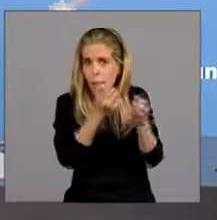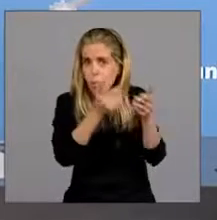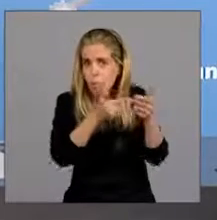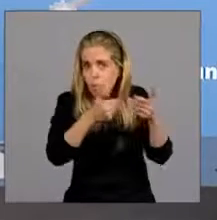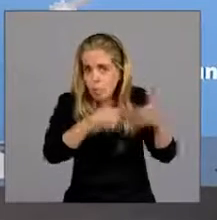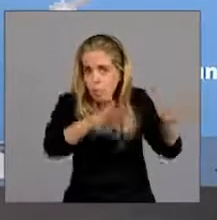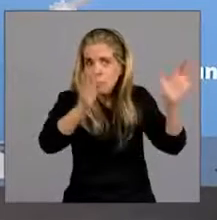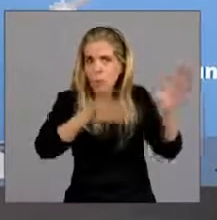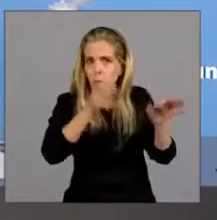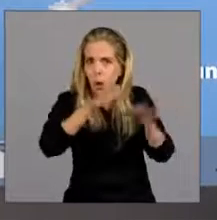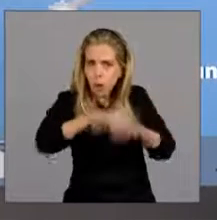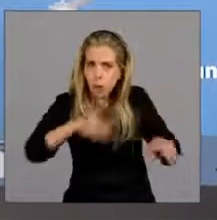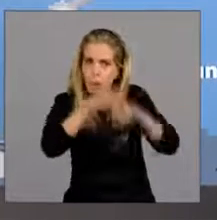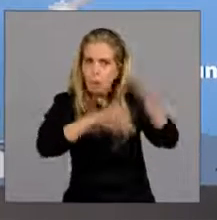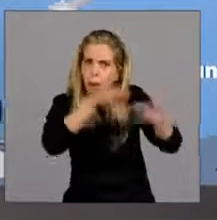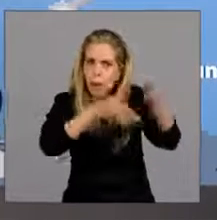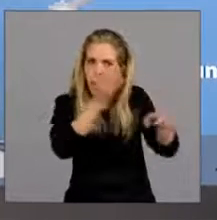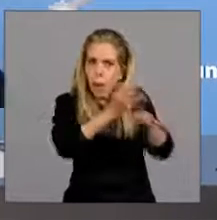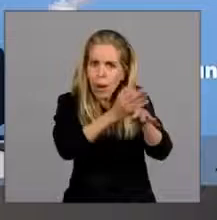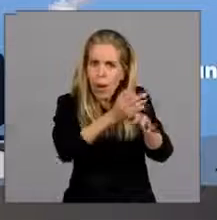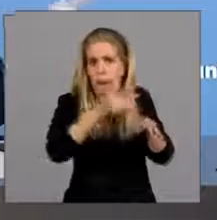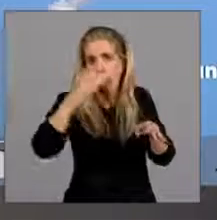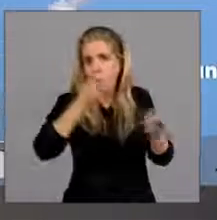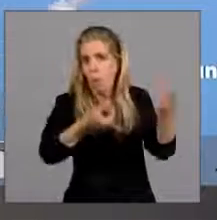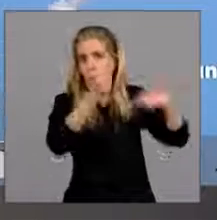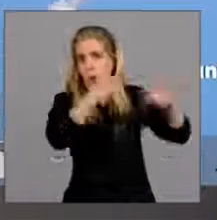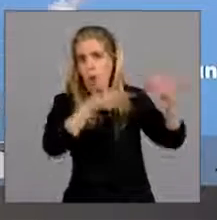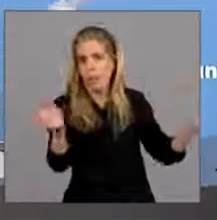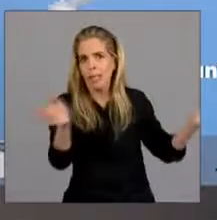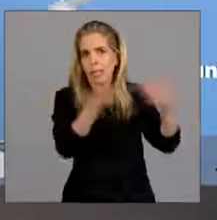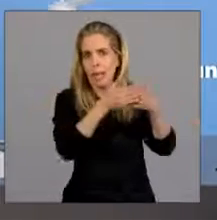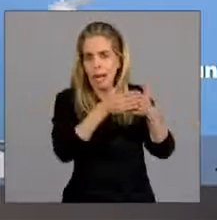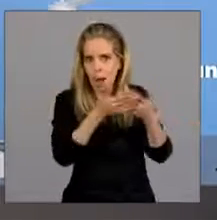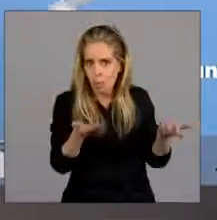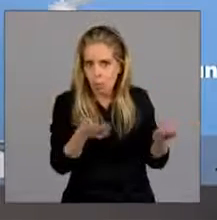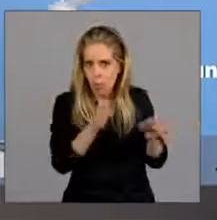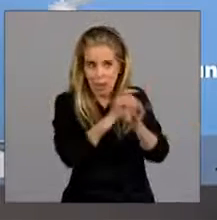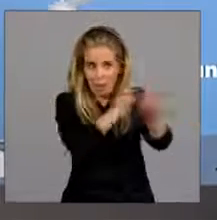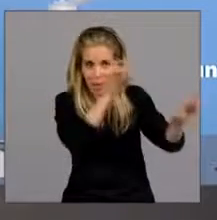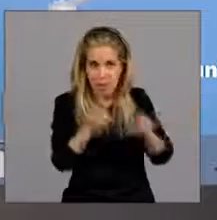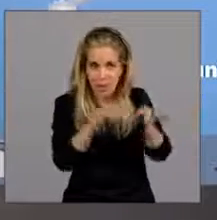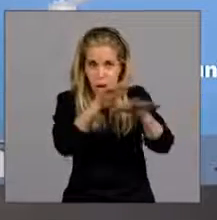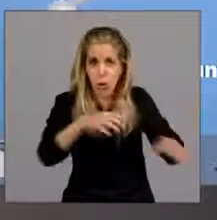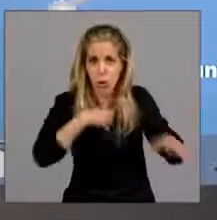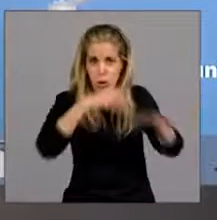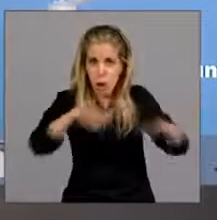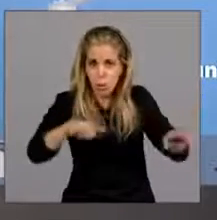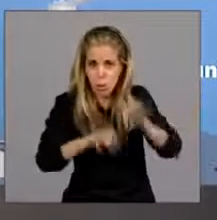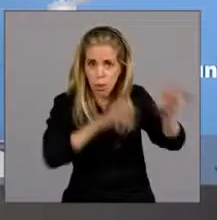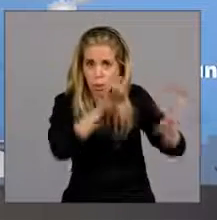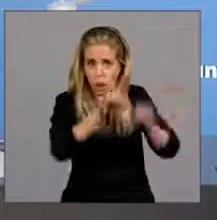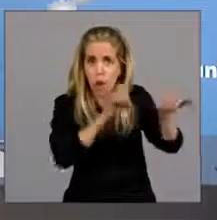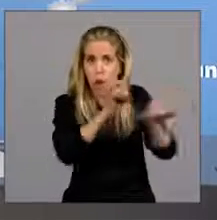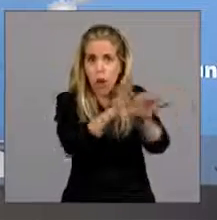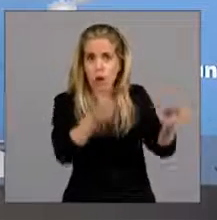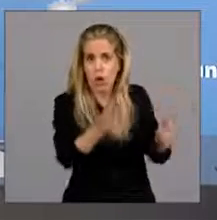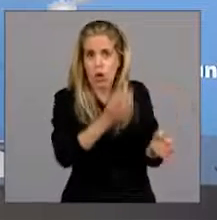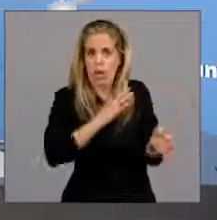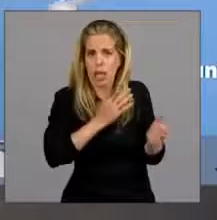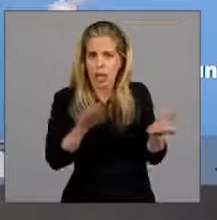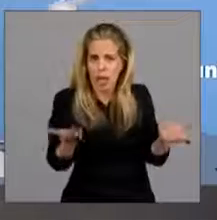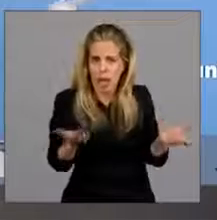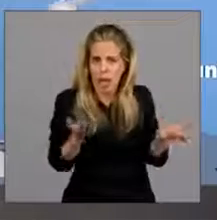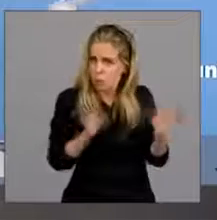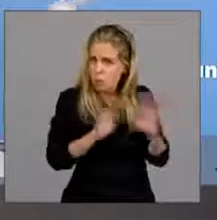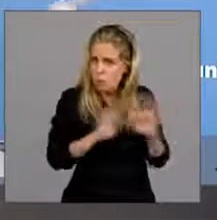abrieron las escuelas y tuvieron que volver atrás porque rápidamente los chicos se contagiaron. Y hay que tener en cuenta también a